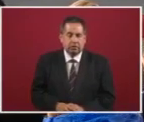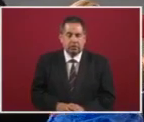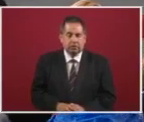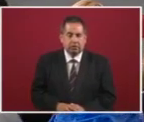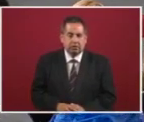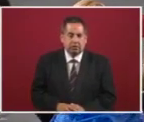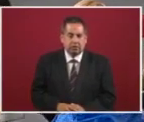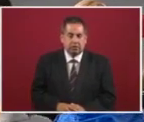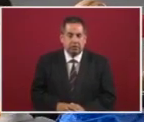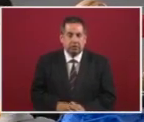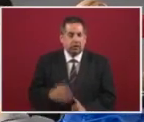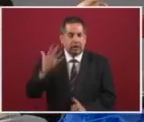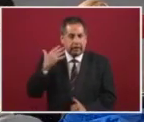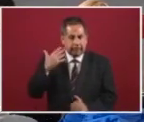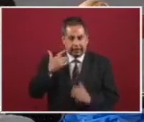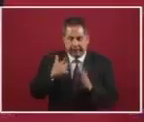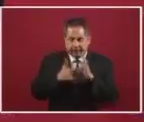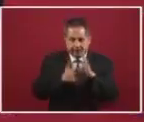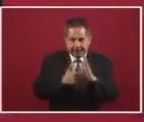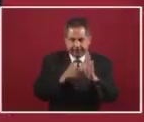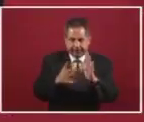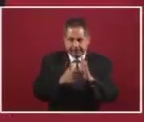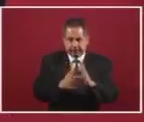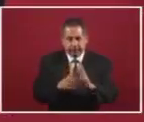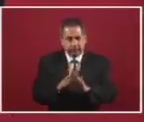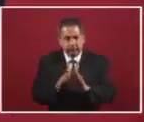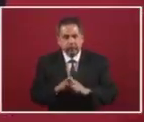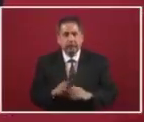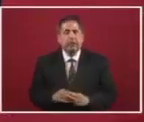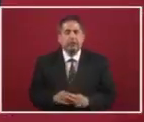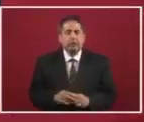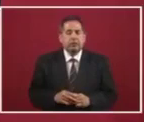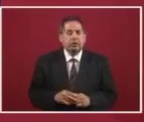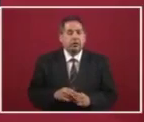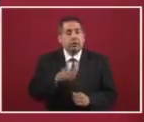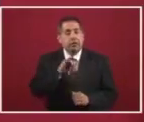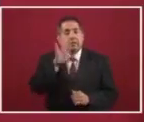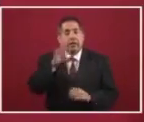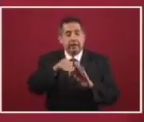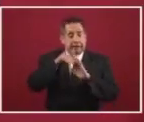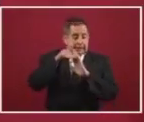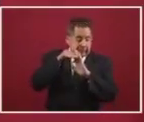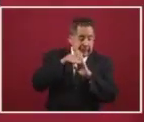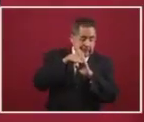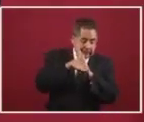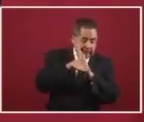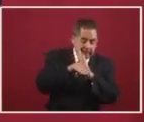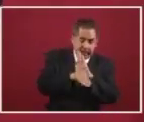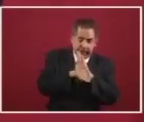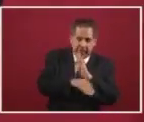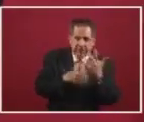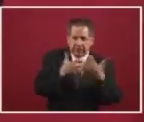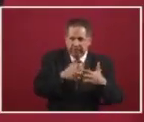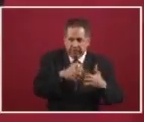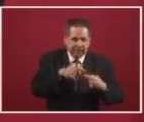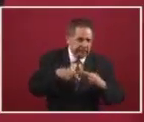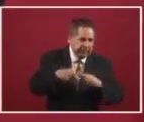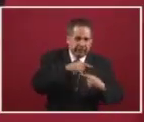Y ya les mostramos de cómo se iba cayendo la producción de